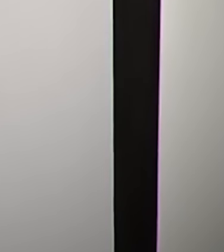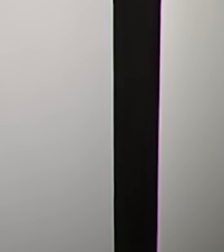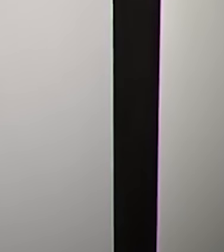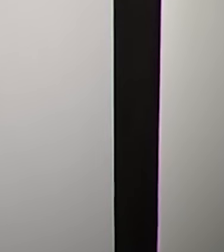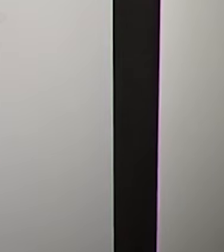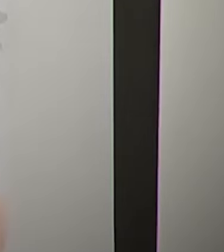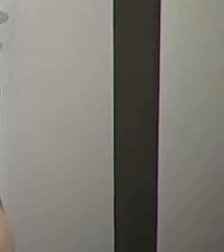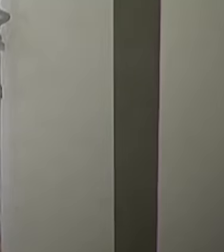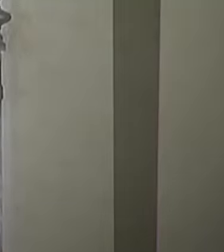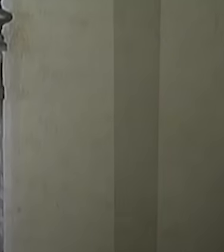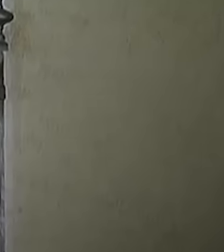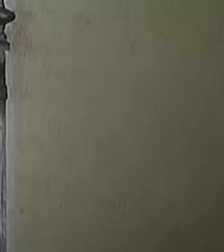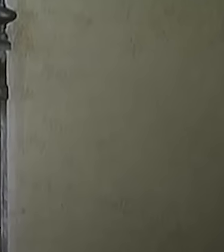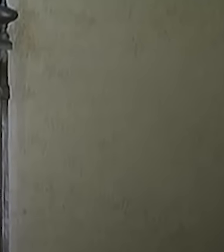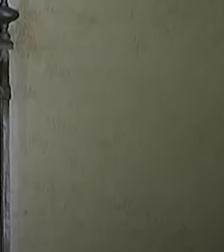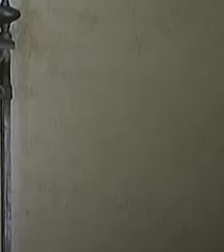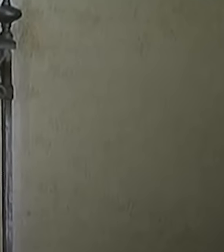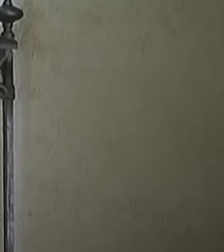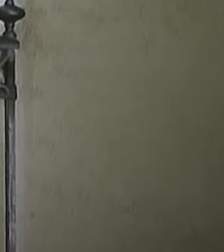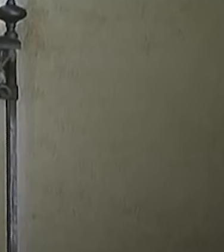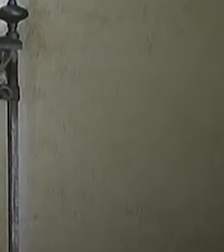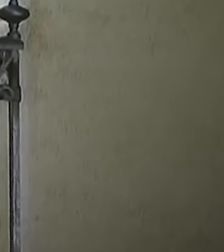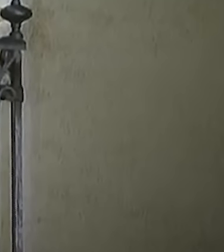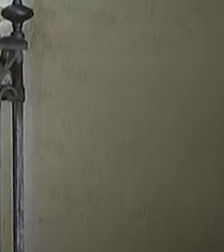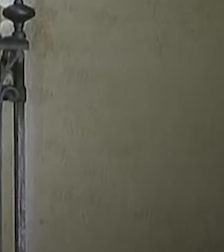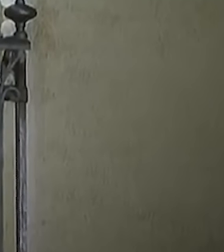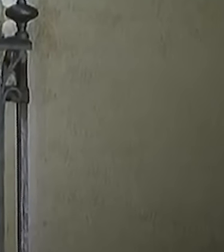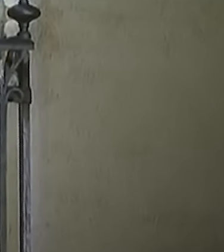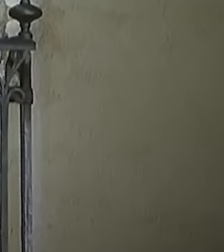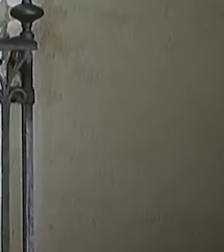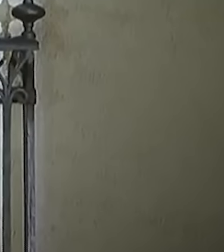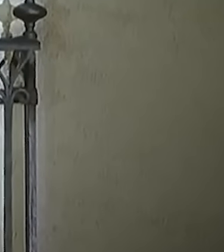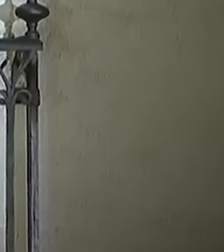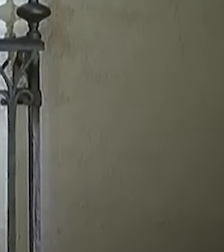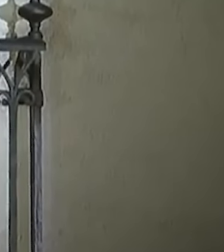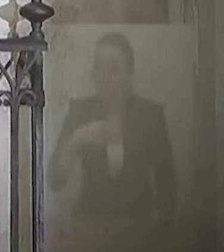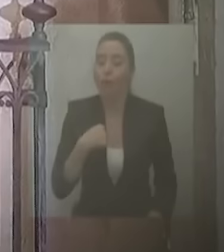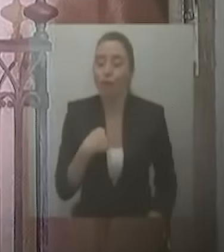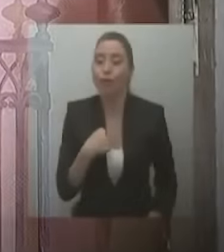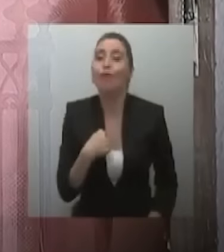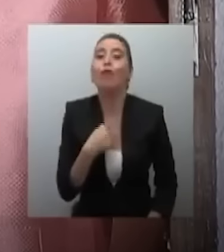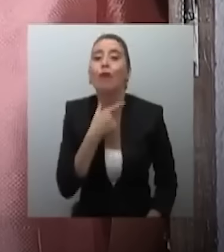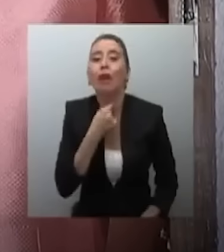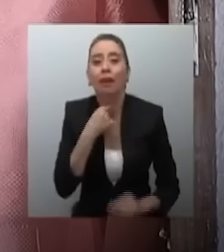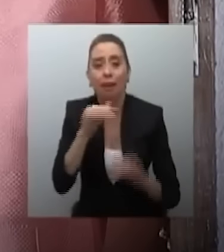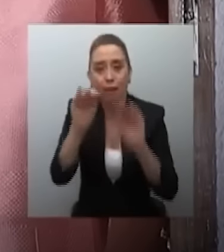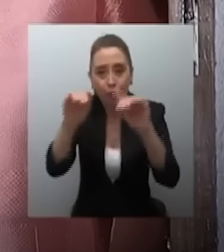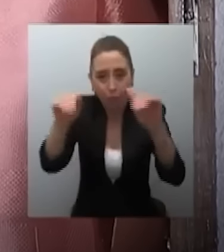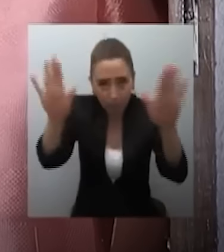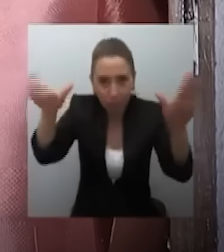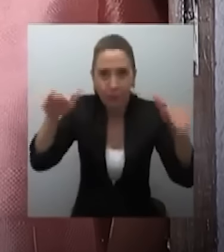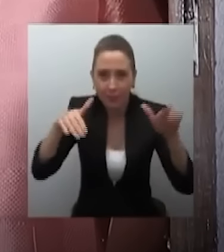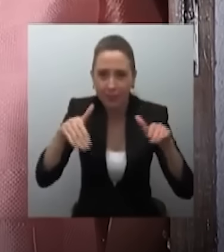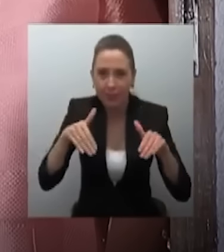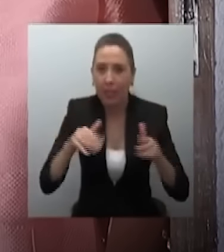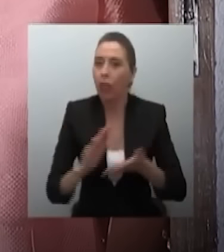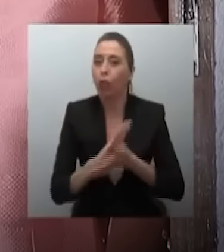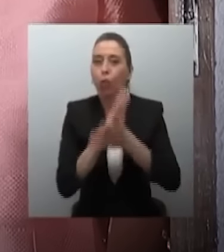libertad. Hombre excepcional con un legado que trasciende su ilustre carrera política. Presidente en dos